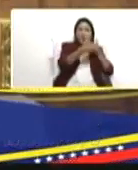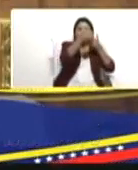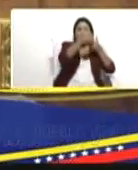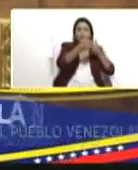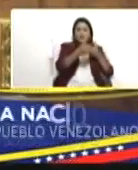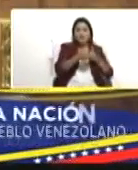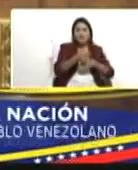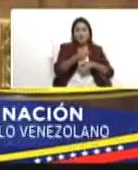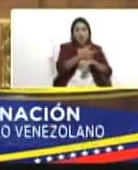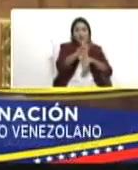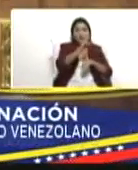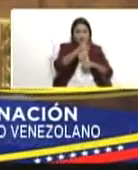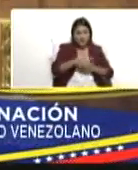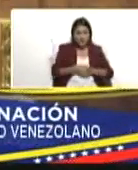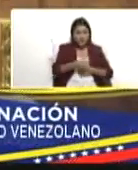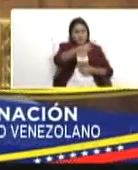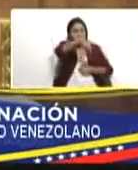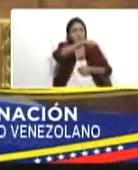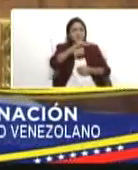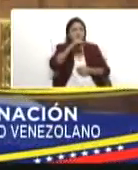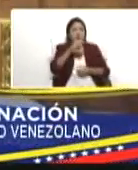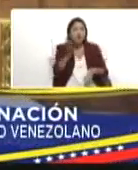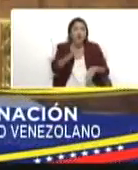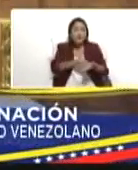conspiración se pusieron